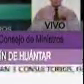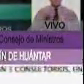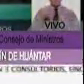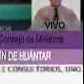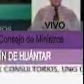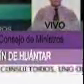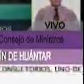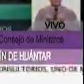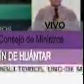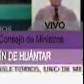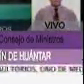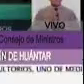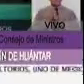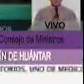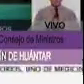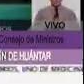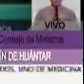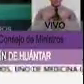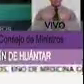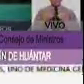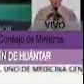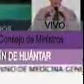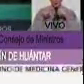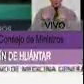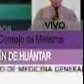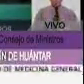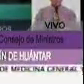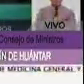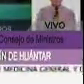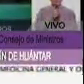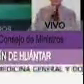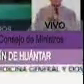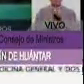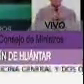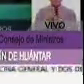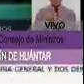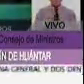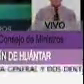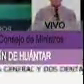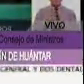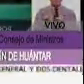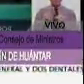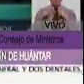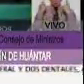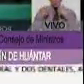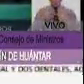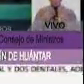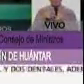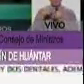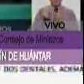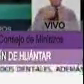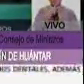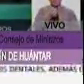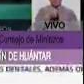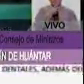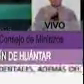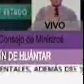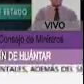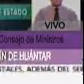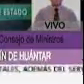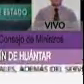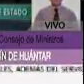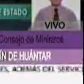así consta, porque además esto se ha manifestado antes en la opinión pública, en los medios de prensa.